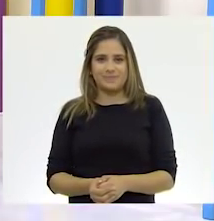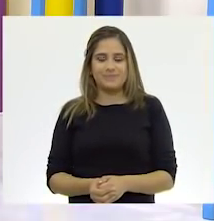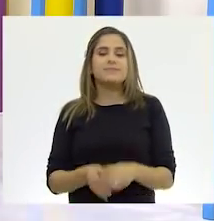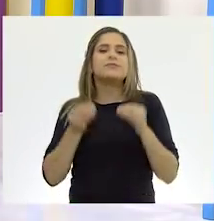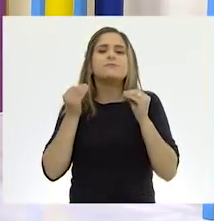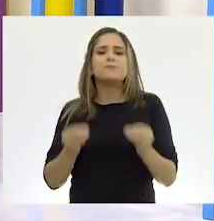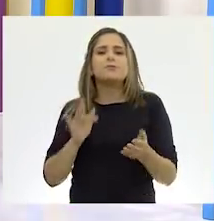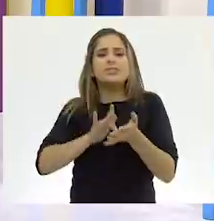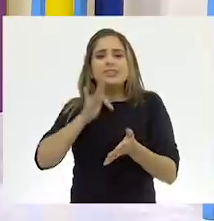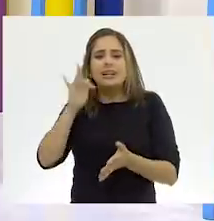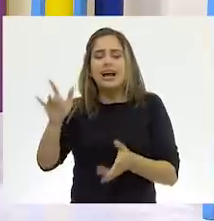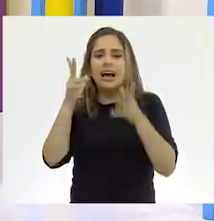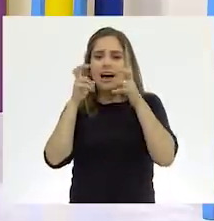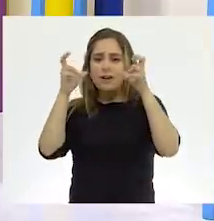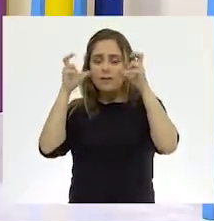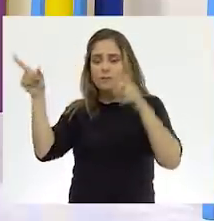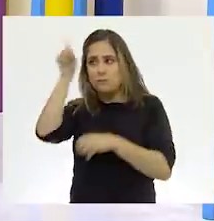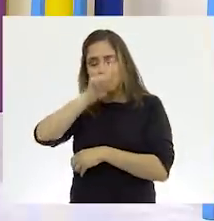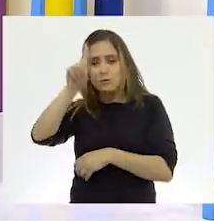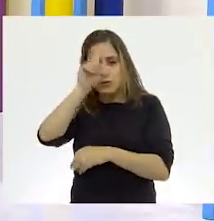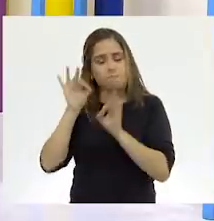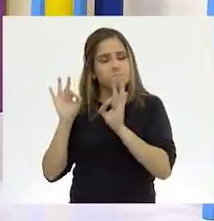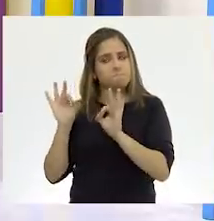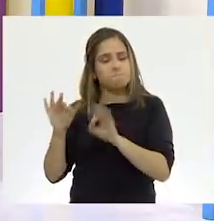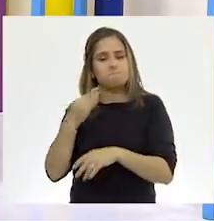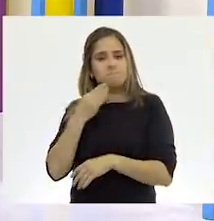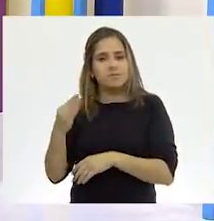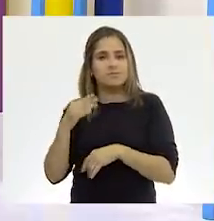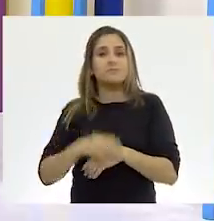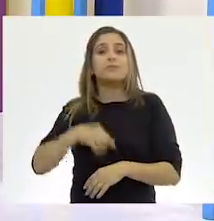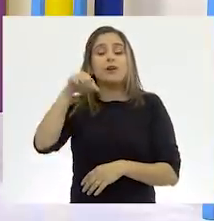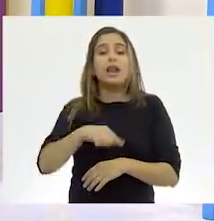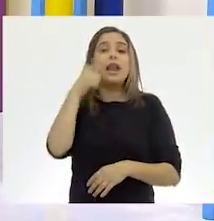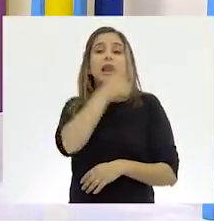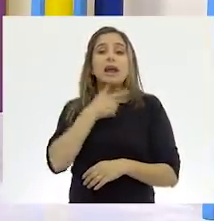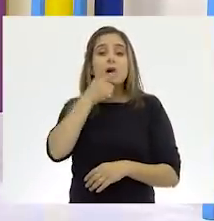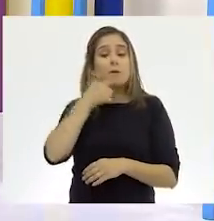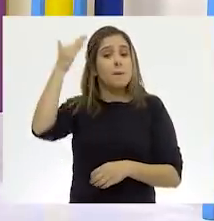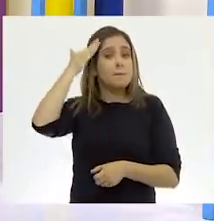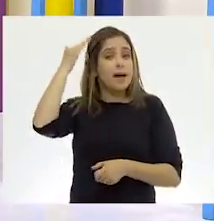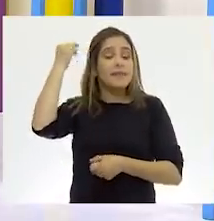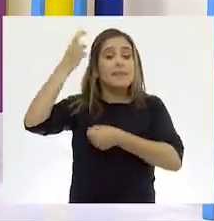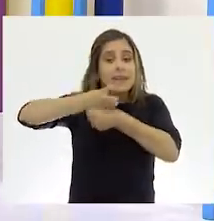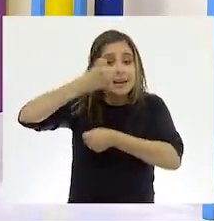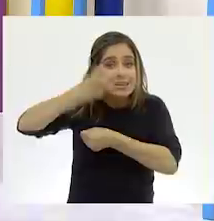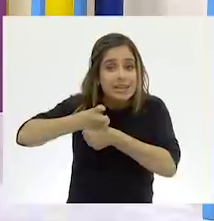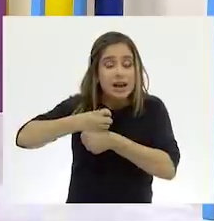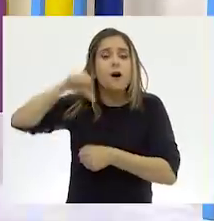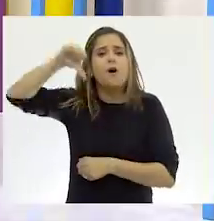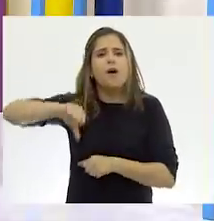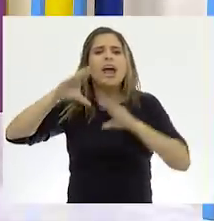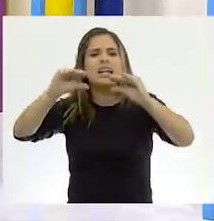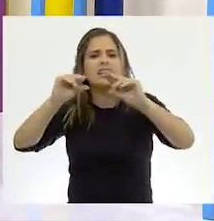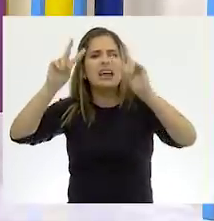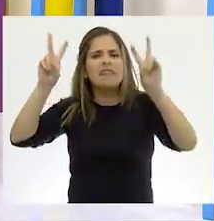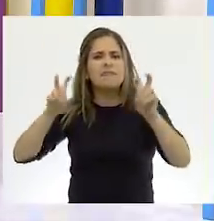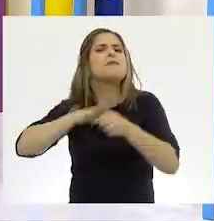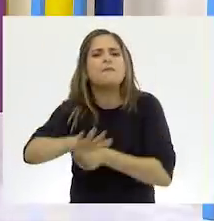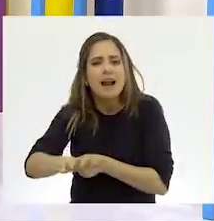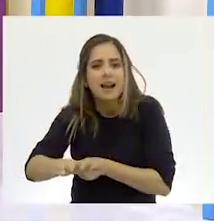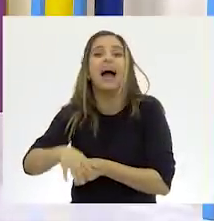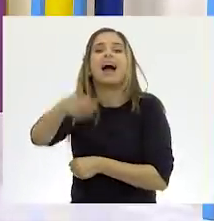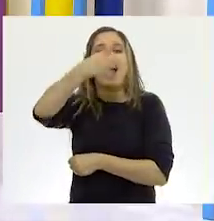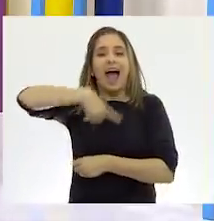Muchísimas gracias, Ajo Listo. ¡Qué buen consejo! Y bueno, en la asignatura de lengua materna de tercero, el día de hoy el tema es Hagamos